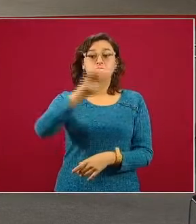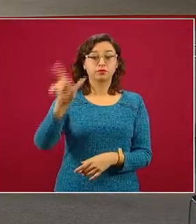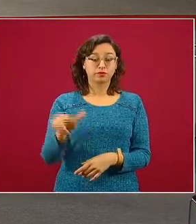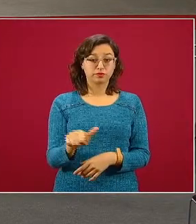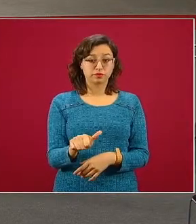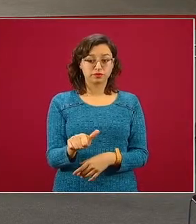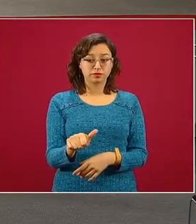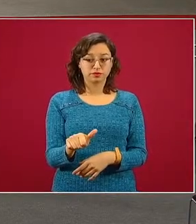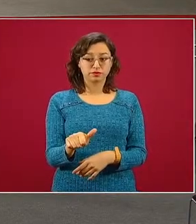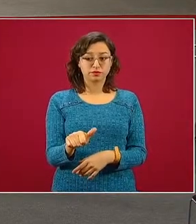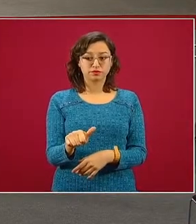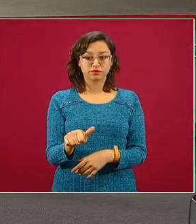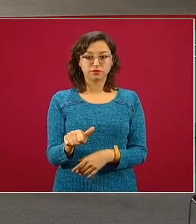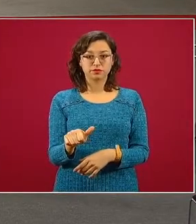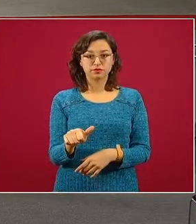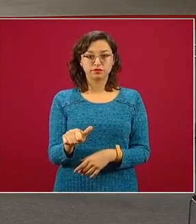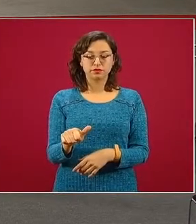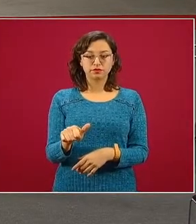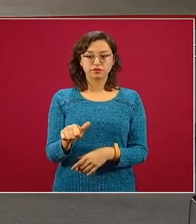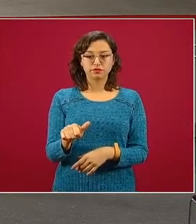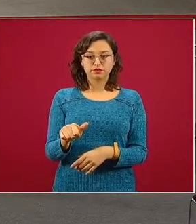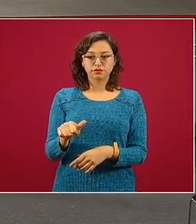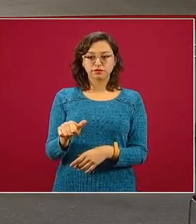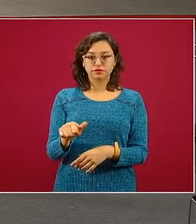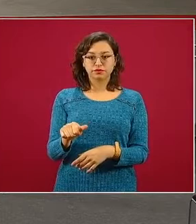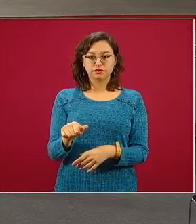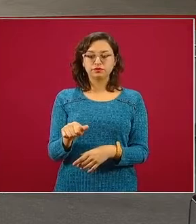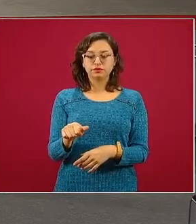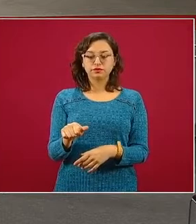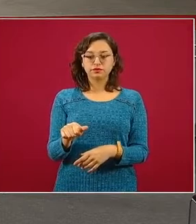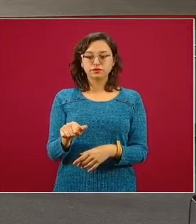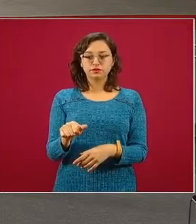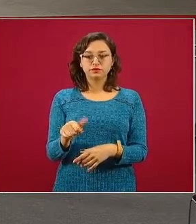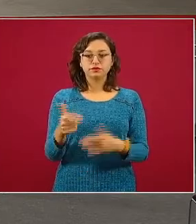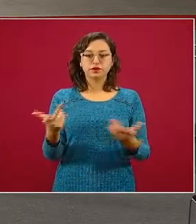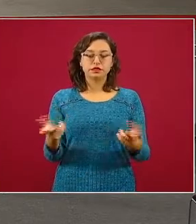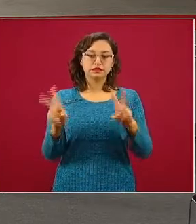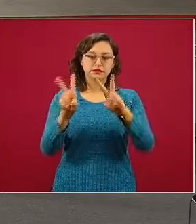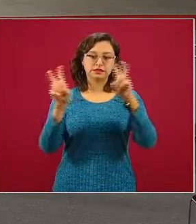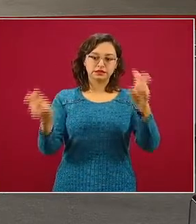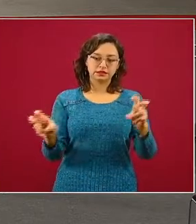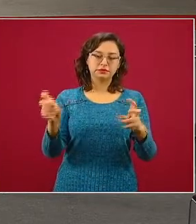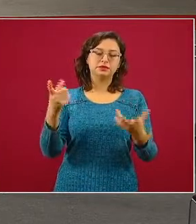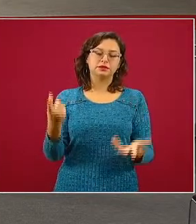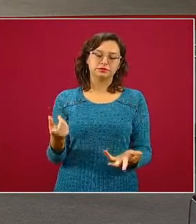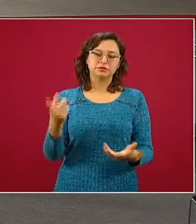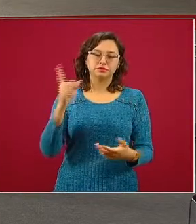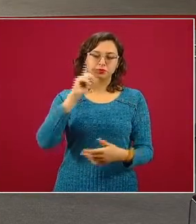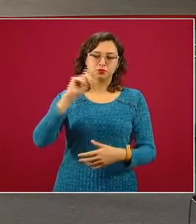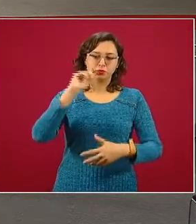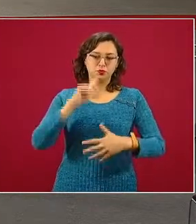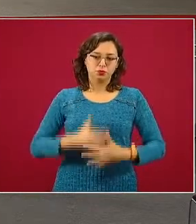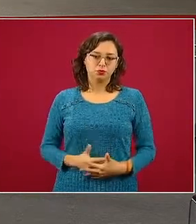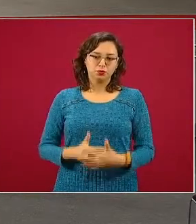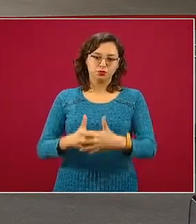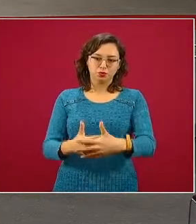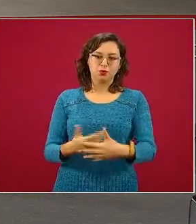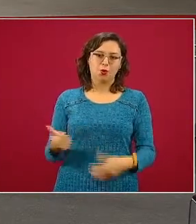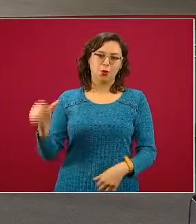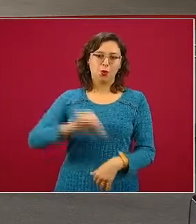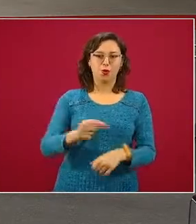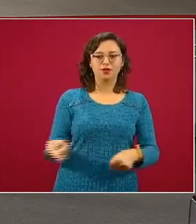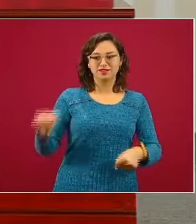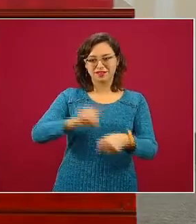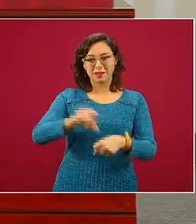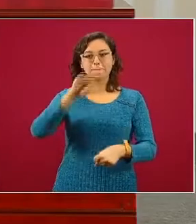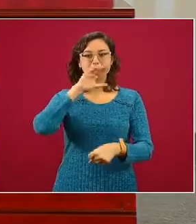tener un espacio donde vamos a hablar sobre la maternidad. Obviamente hoy es Día de las Madres, felicidades a